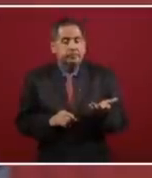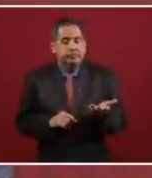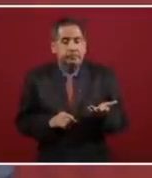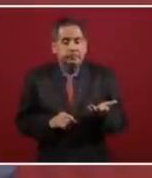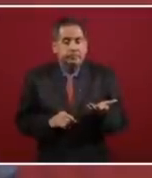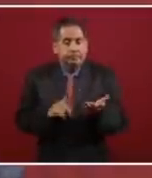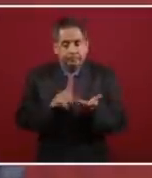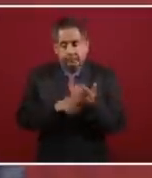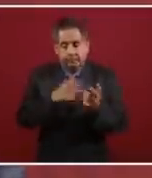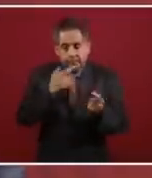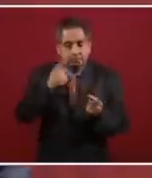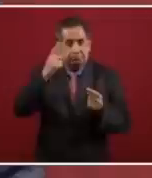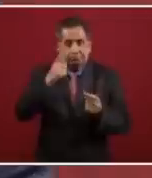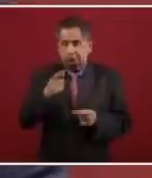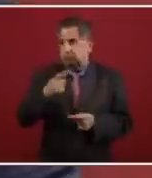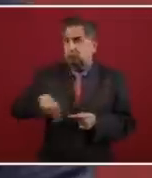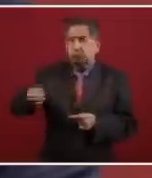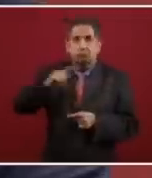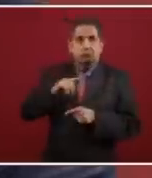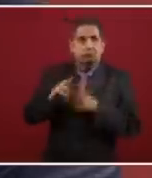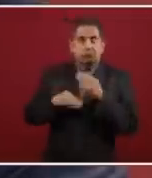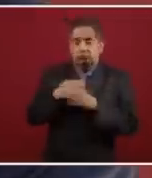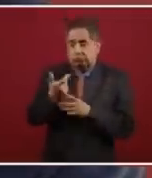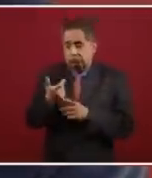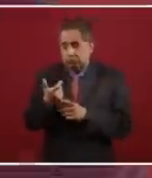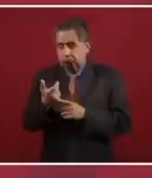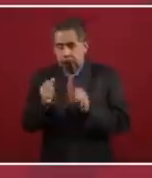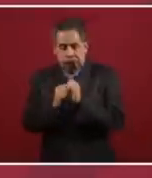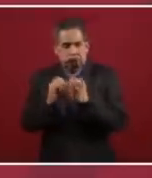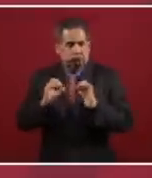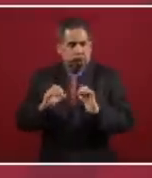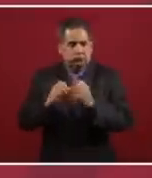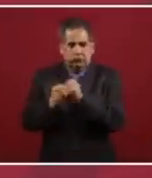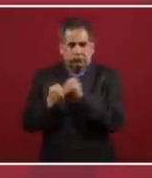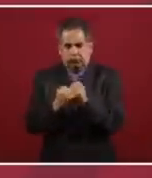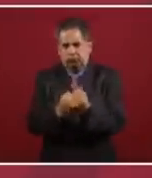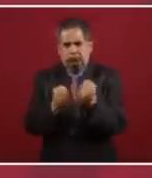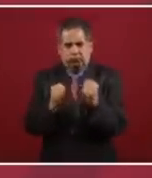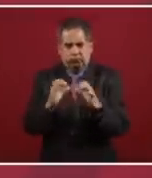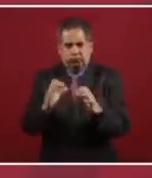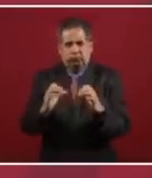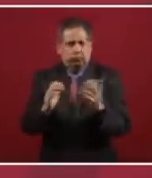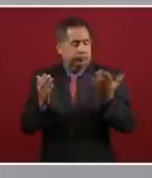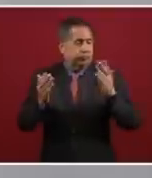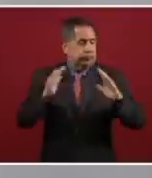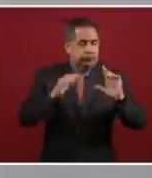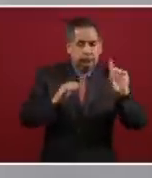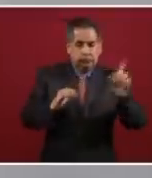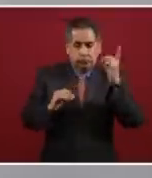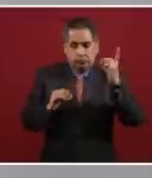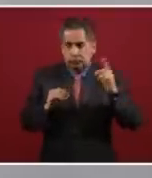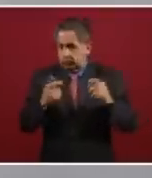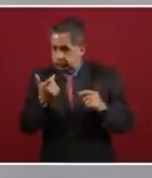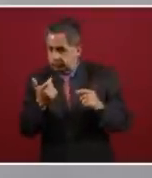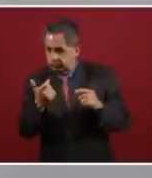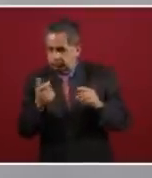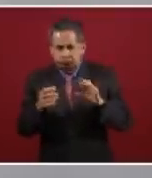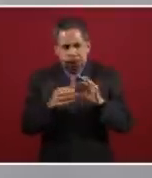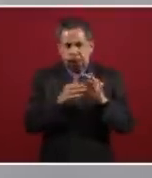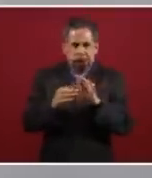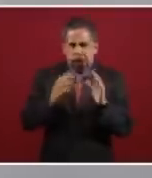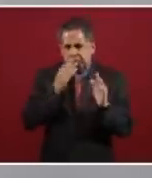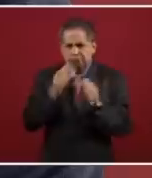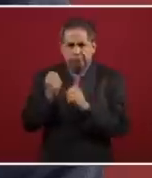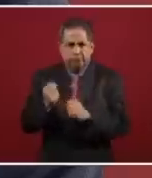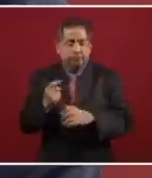es de las mejores monedas con mayor fortaleza con relación al dólar en el mundo.